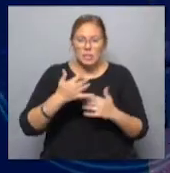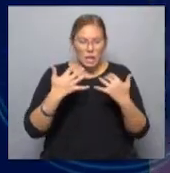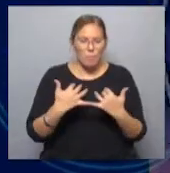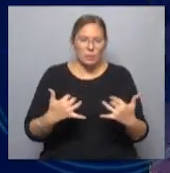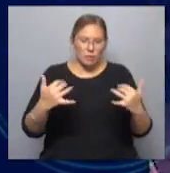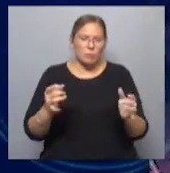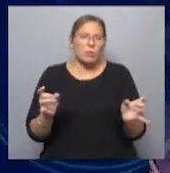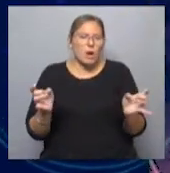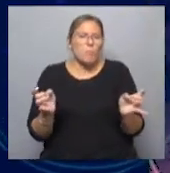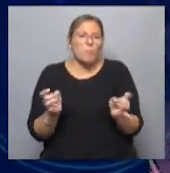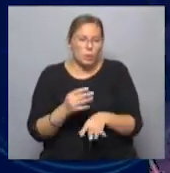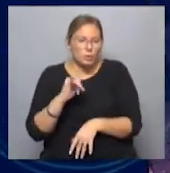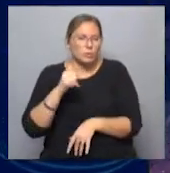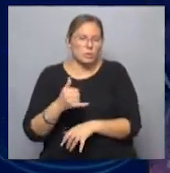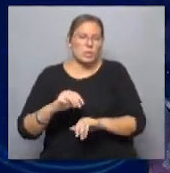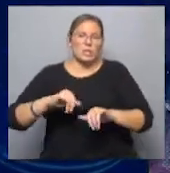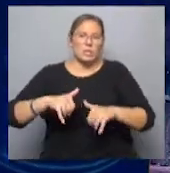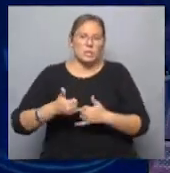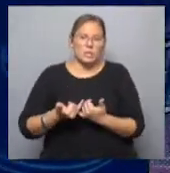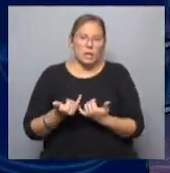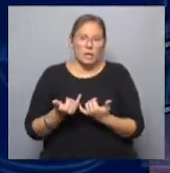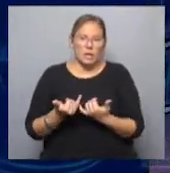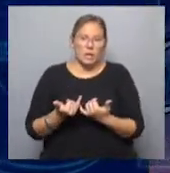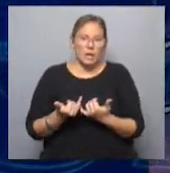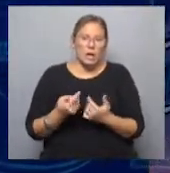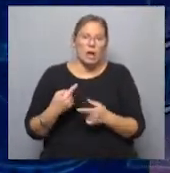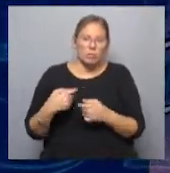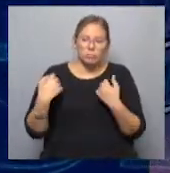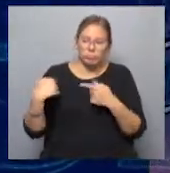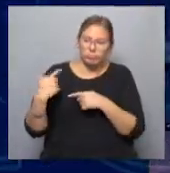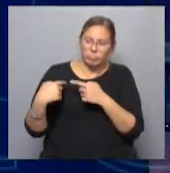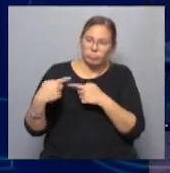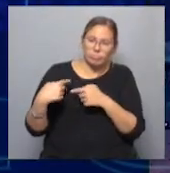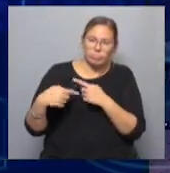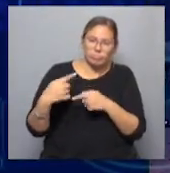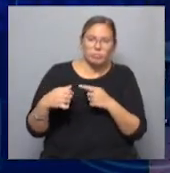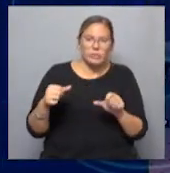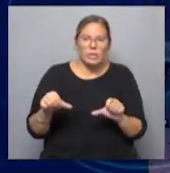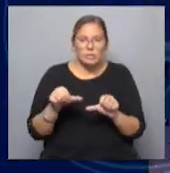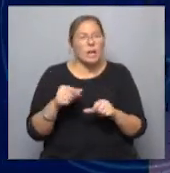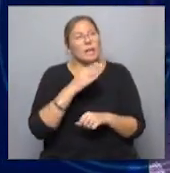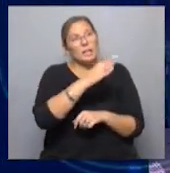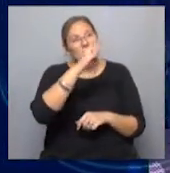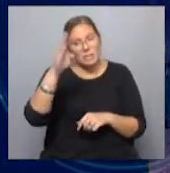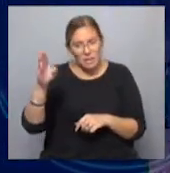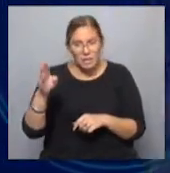espectáculo formado, porque venimos trillando, en el mejor sentido de la palabra, haciendo esa especie de gira